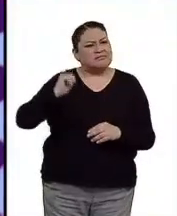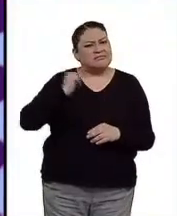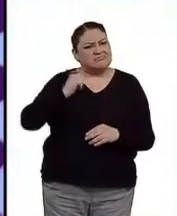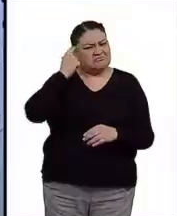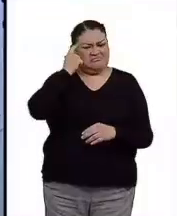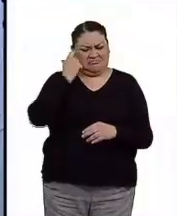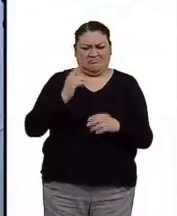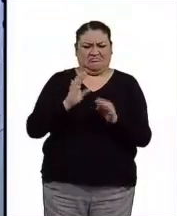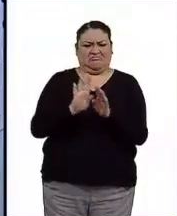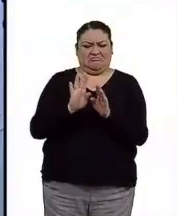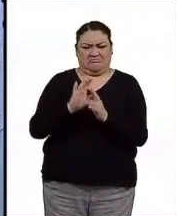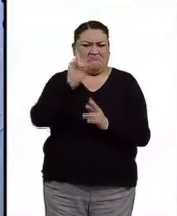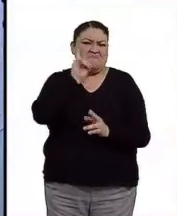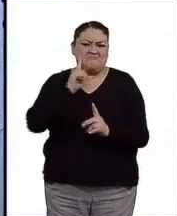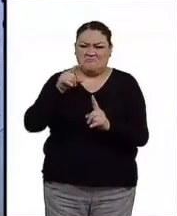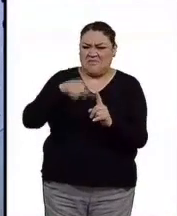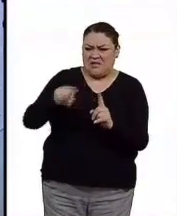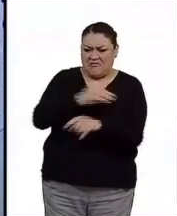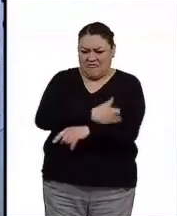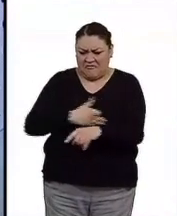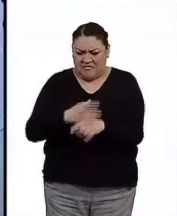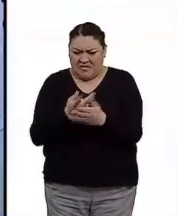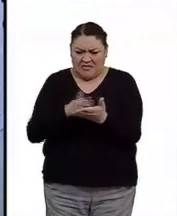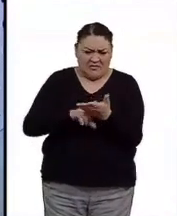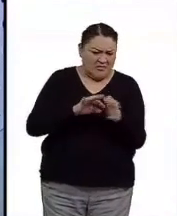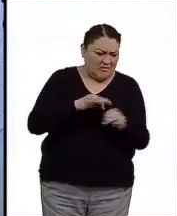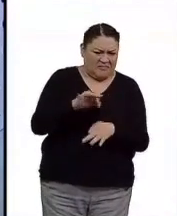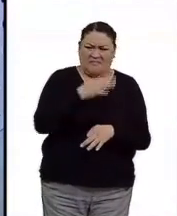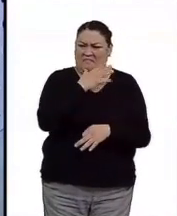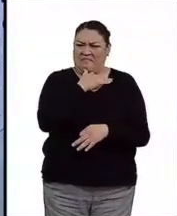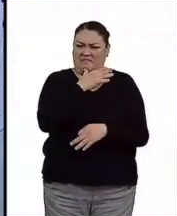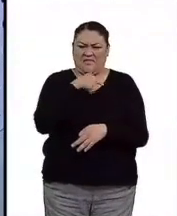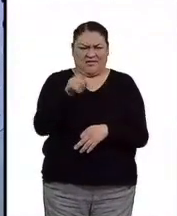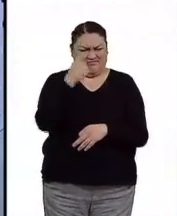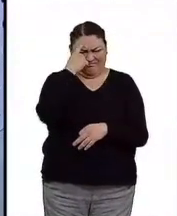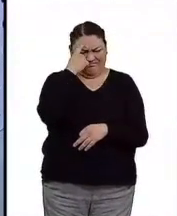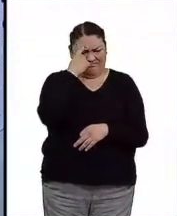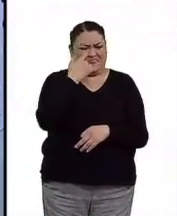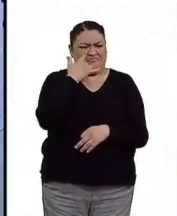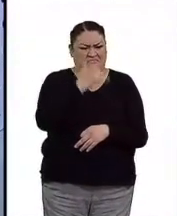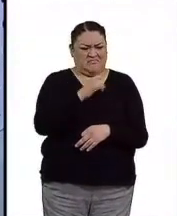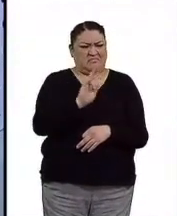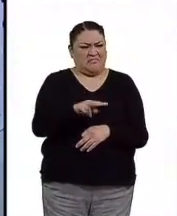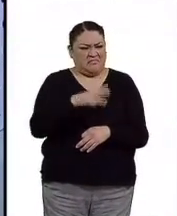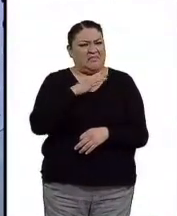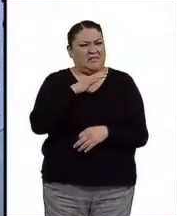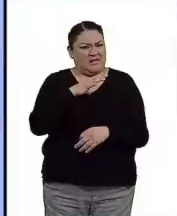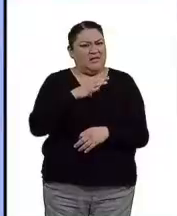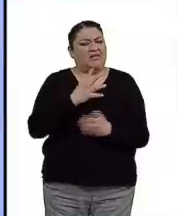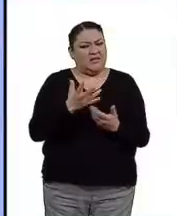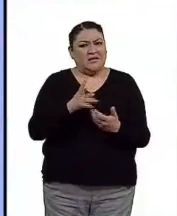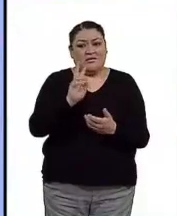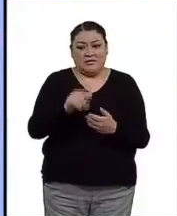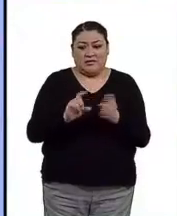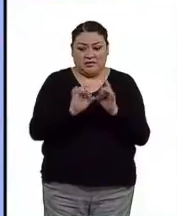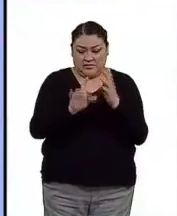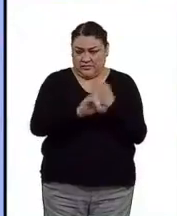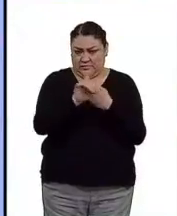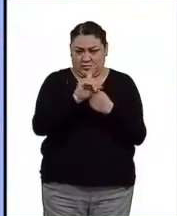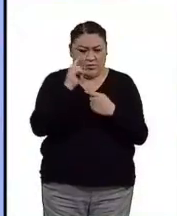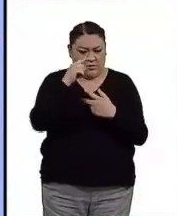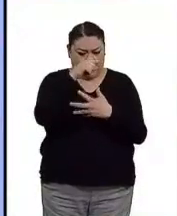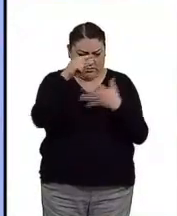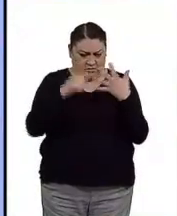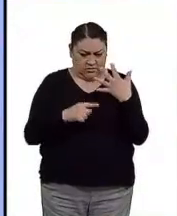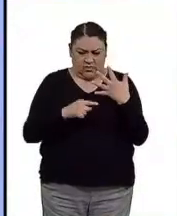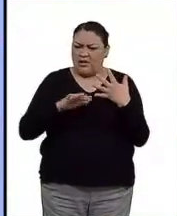compaginar el tema de la vida familiar con la vida laboral. Y como dices, o sea, inciden en múltiples factores. Por ejemplo, tú, Aida, ¿nos